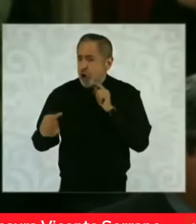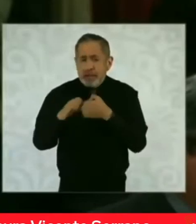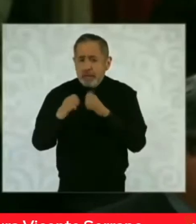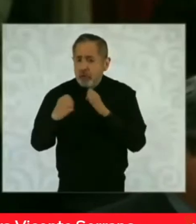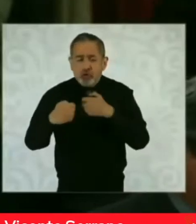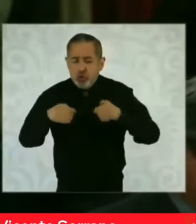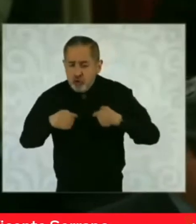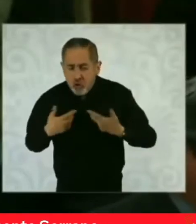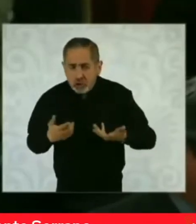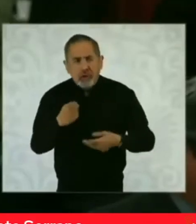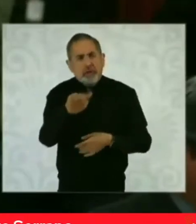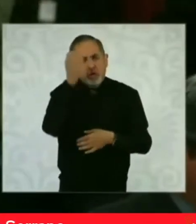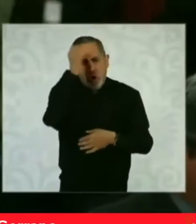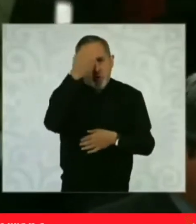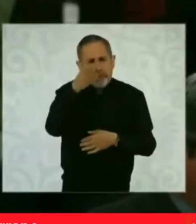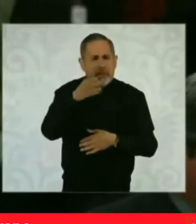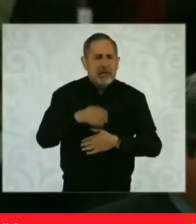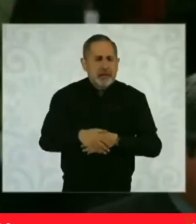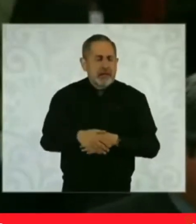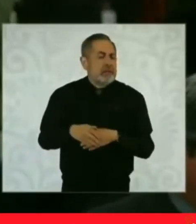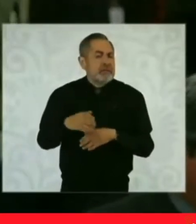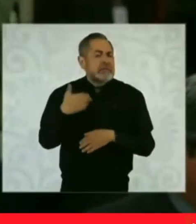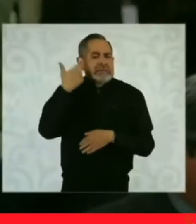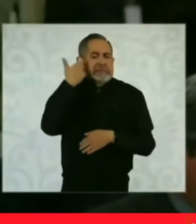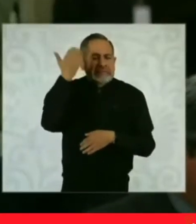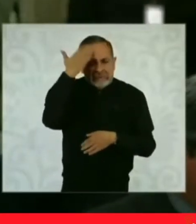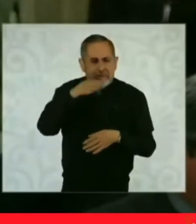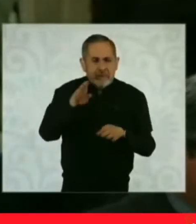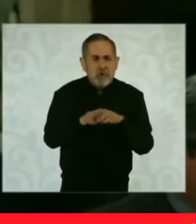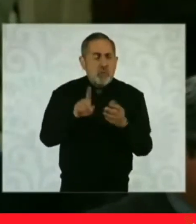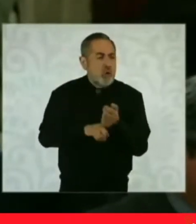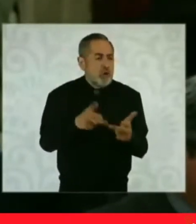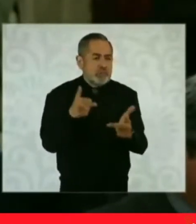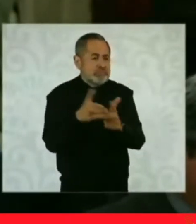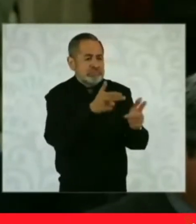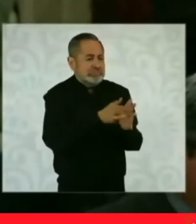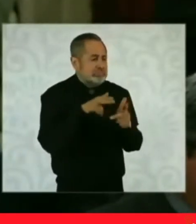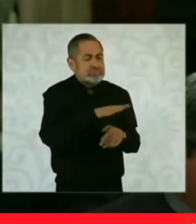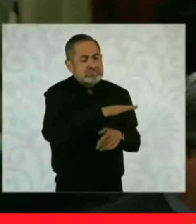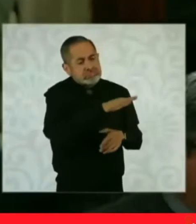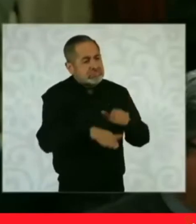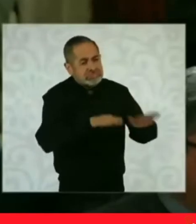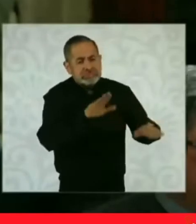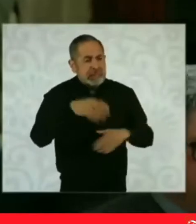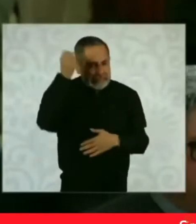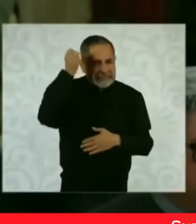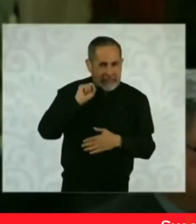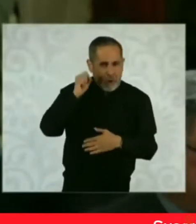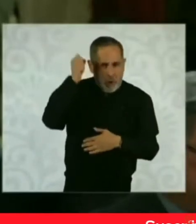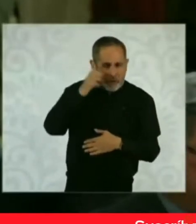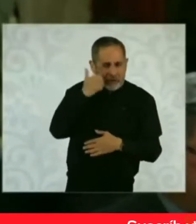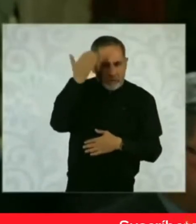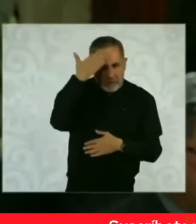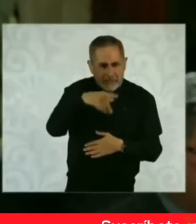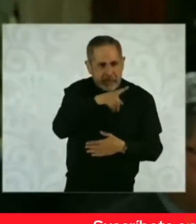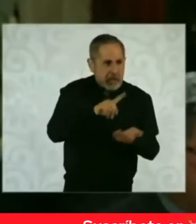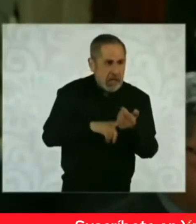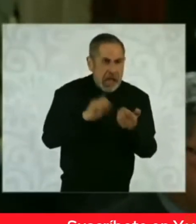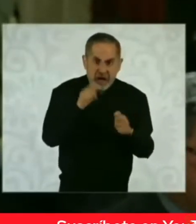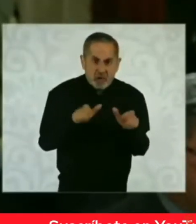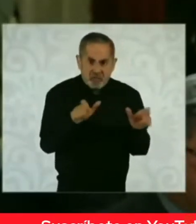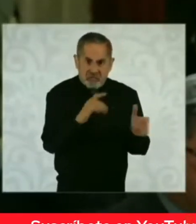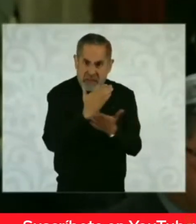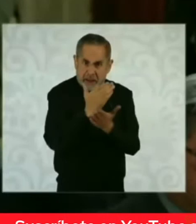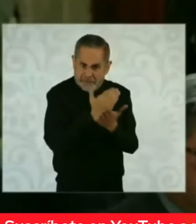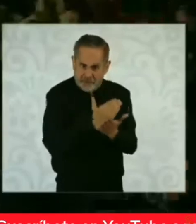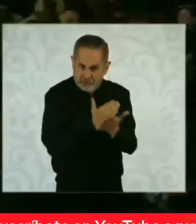al respecto y saber si la contención de los homicidios en Sinaloa pues ya tienen una